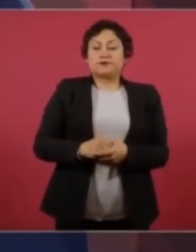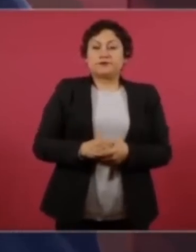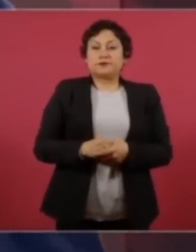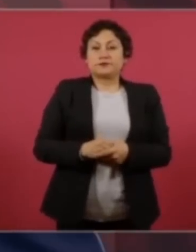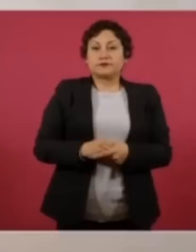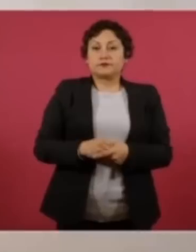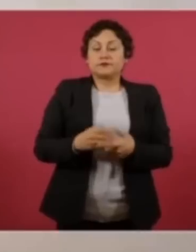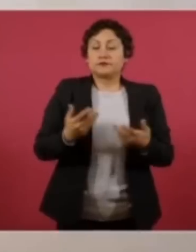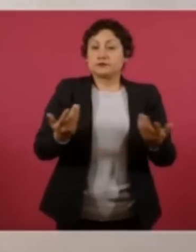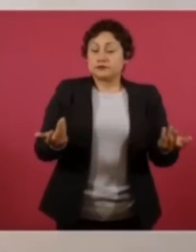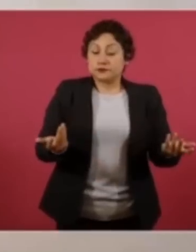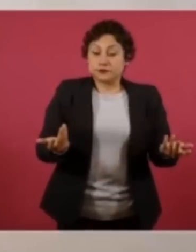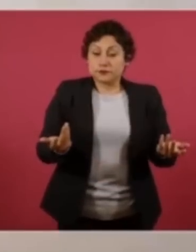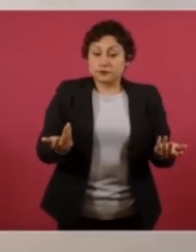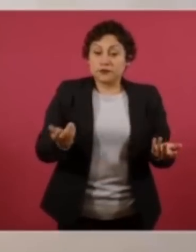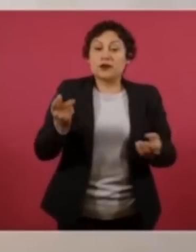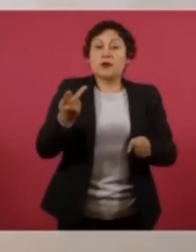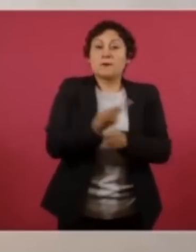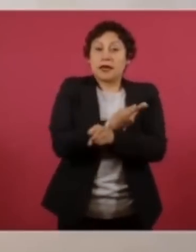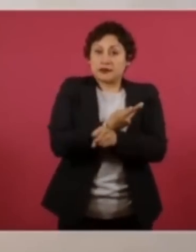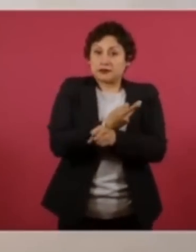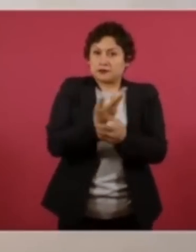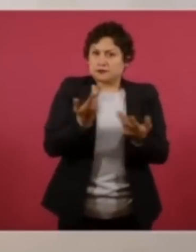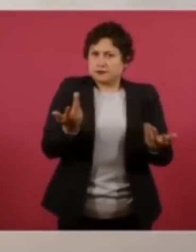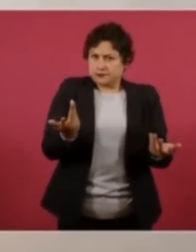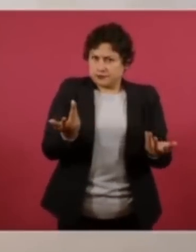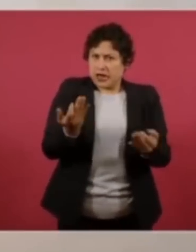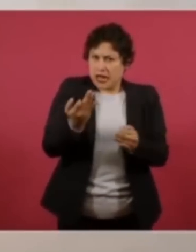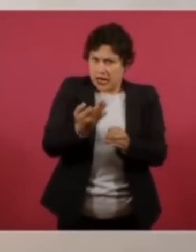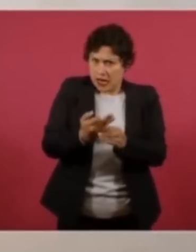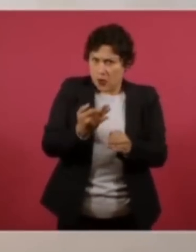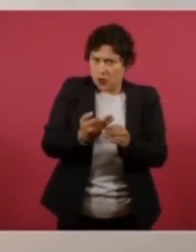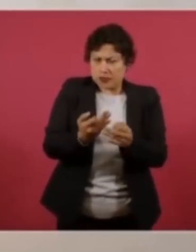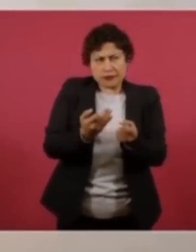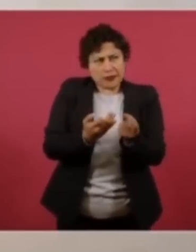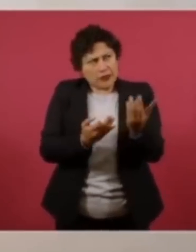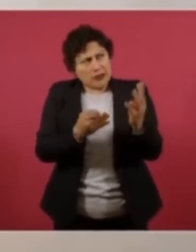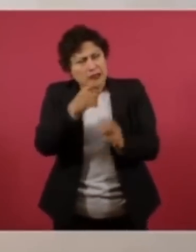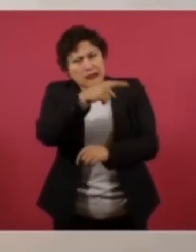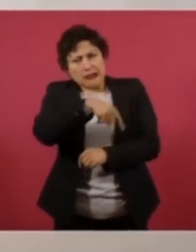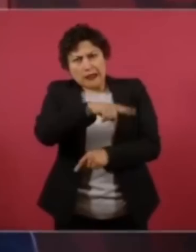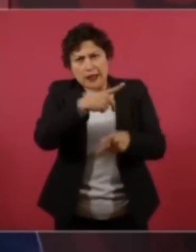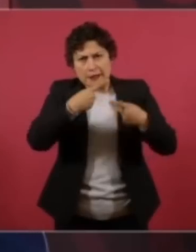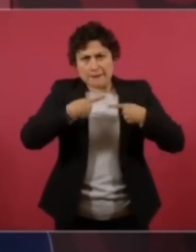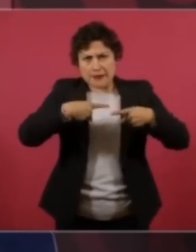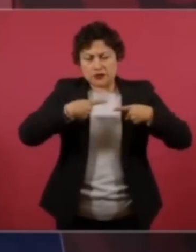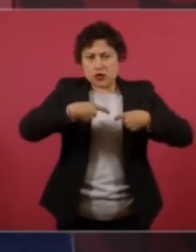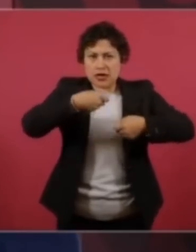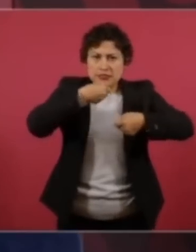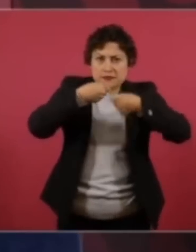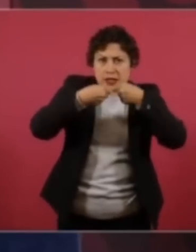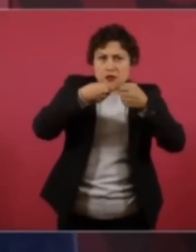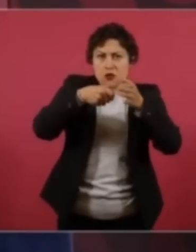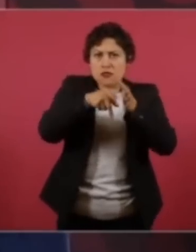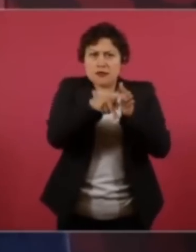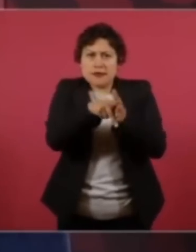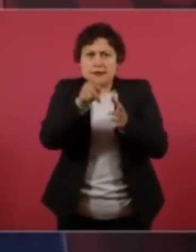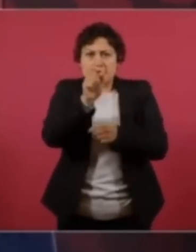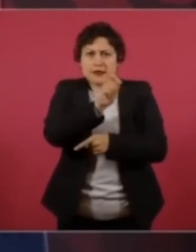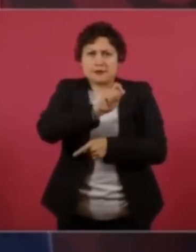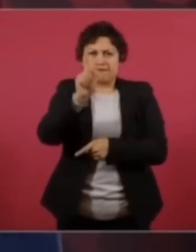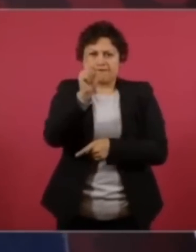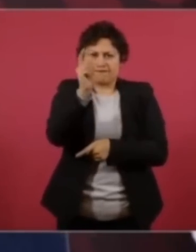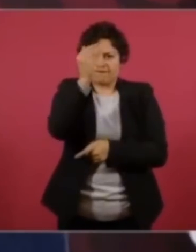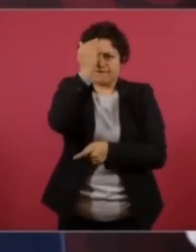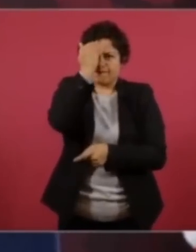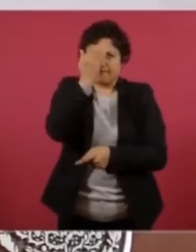ninguno de estos periodistas famosos, conductores de radio, de televisión, ninguno